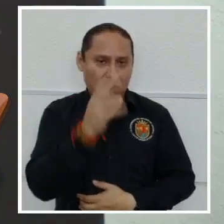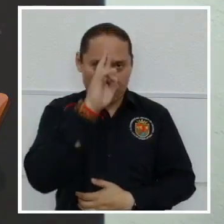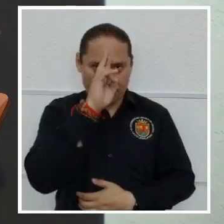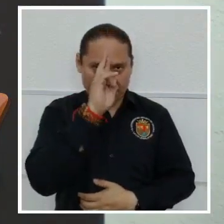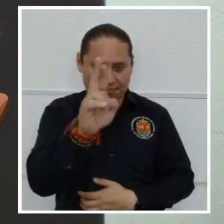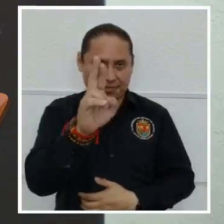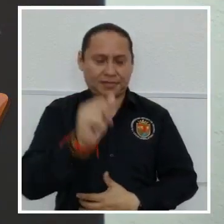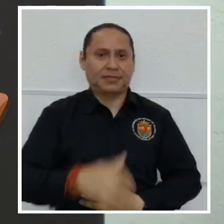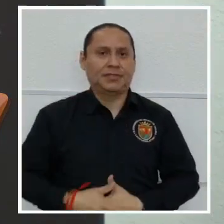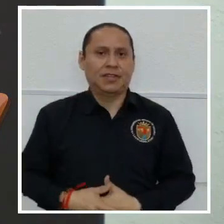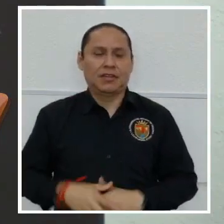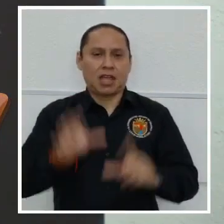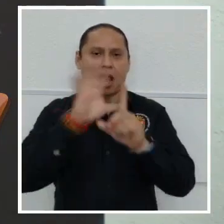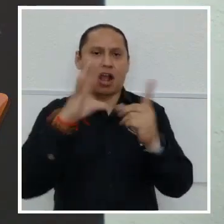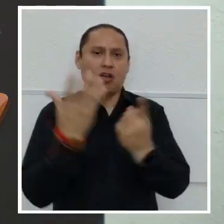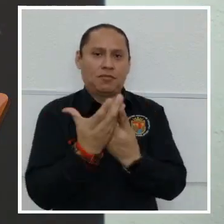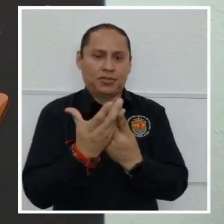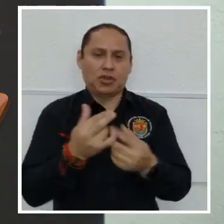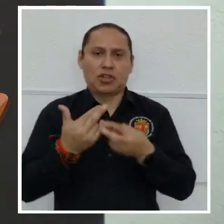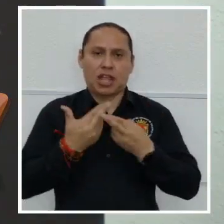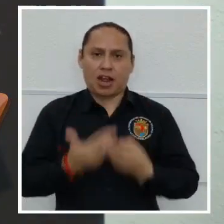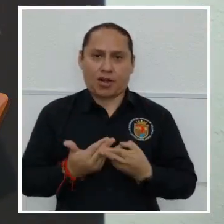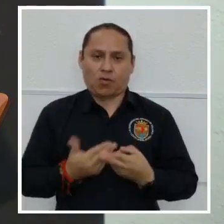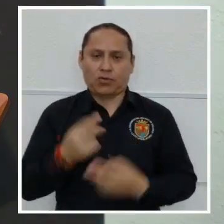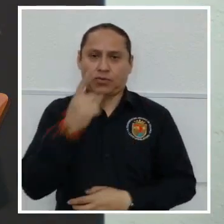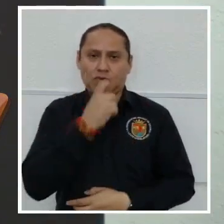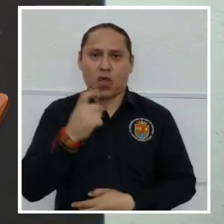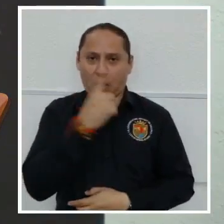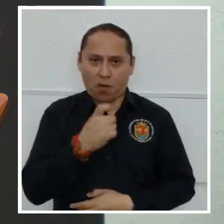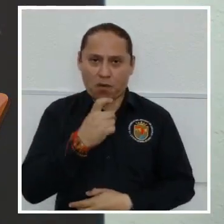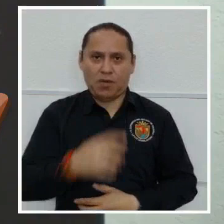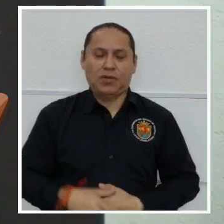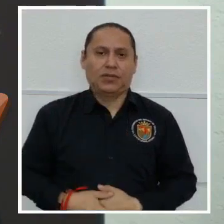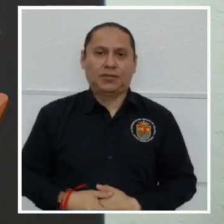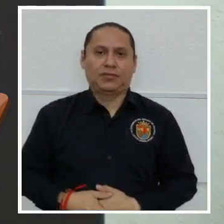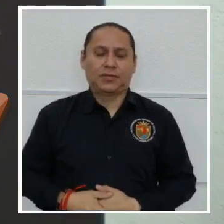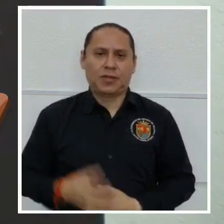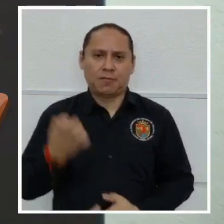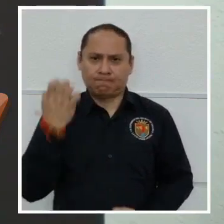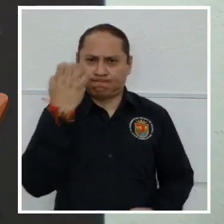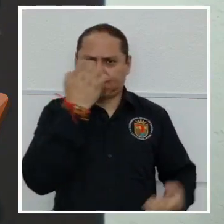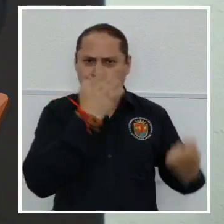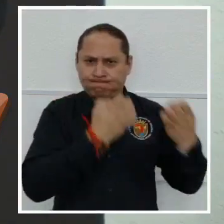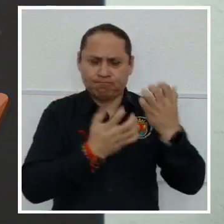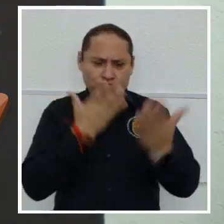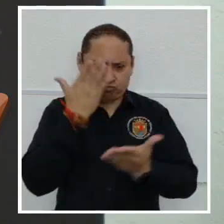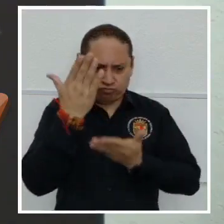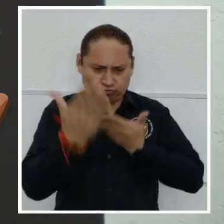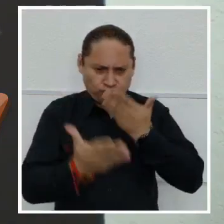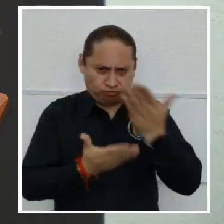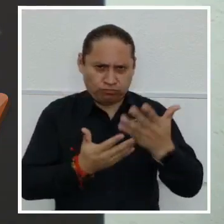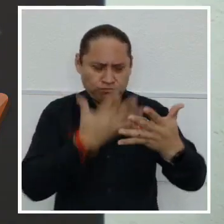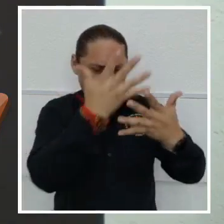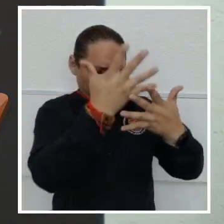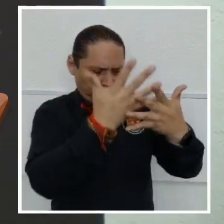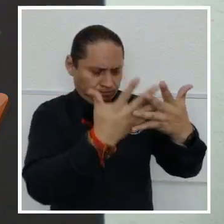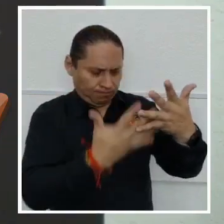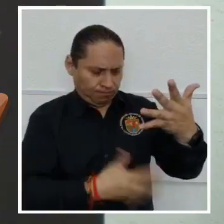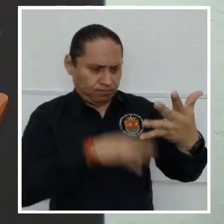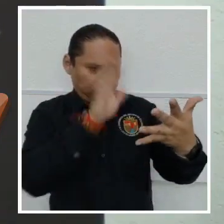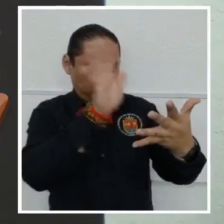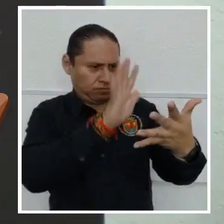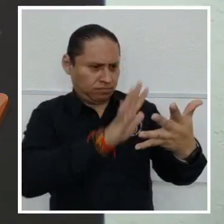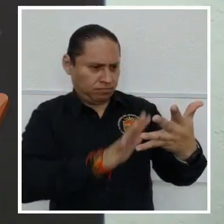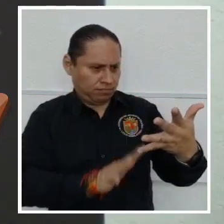respetuosamente a la comisión de recursos hidráulicos estudiar esta sugerencia que